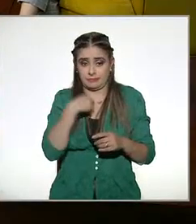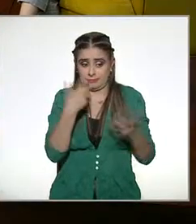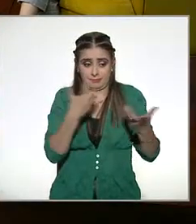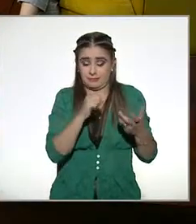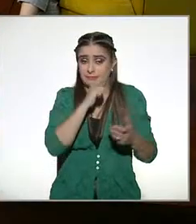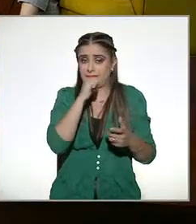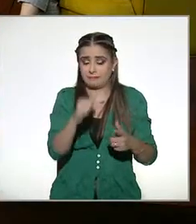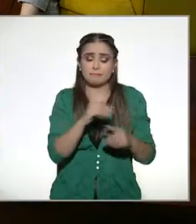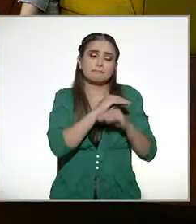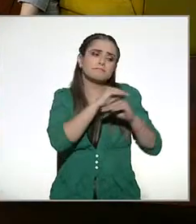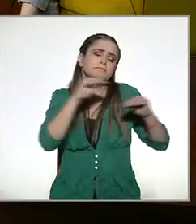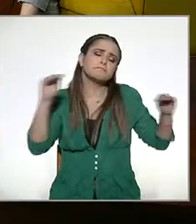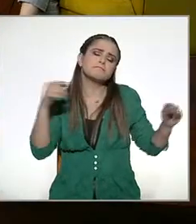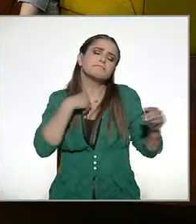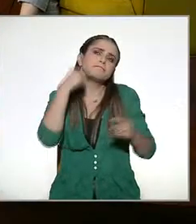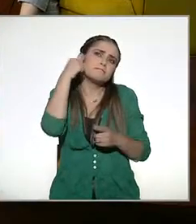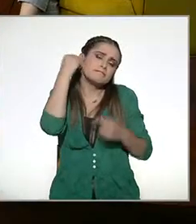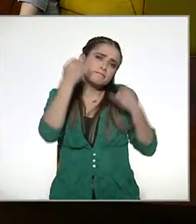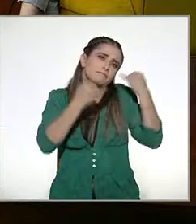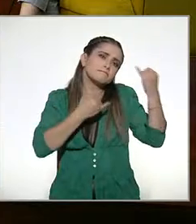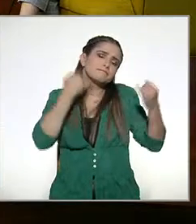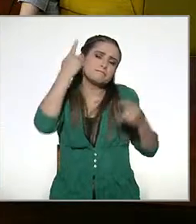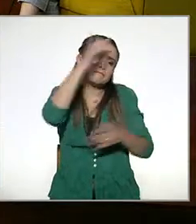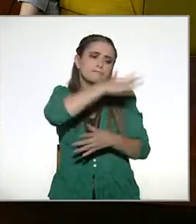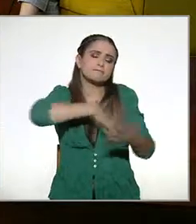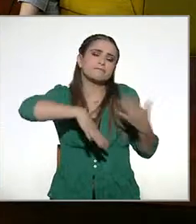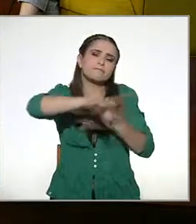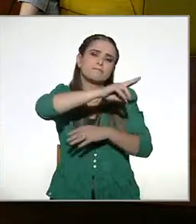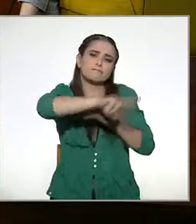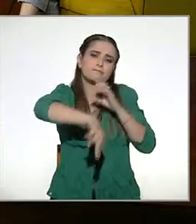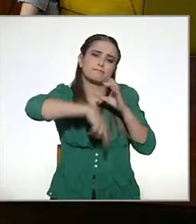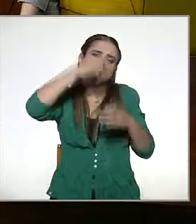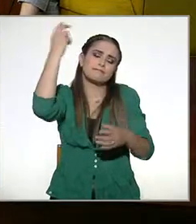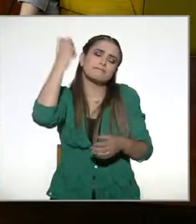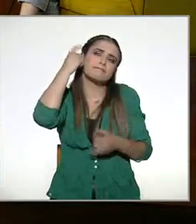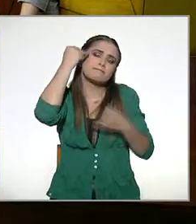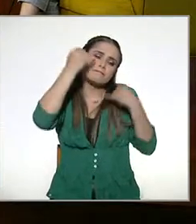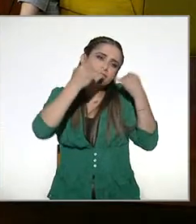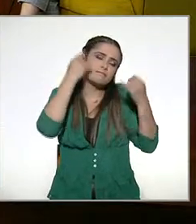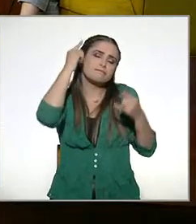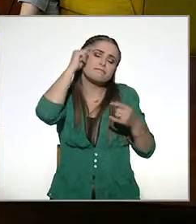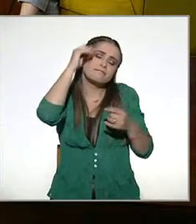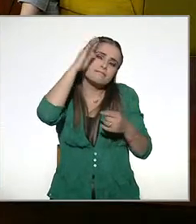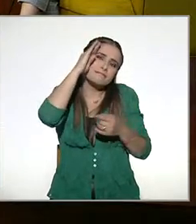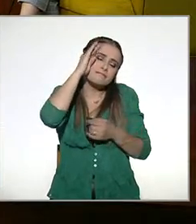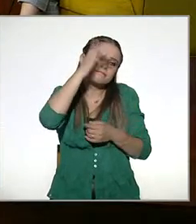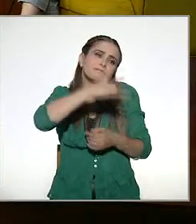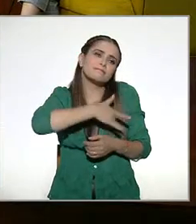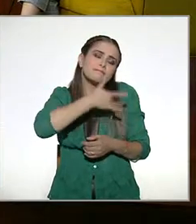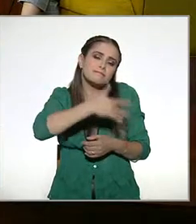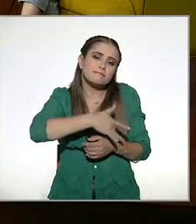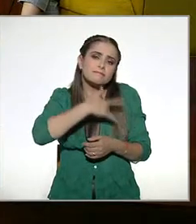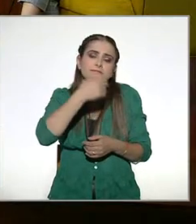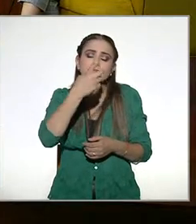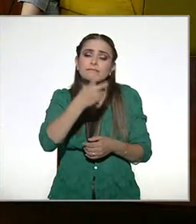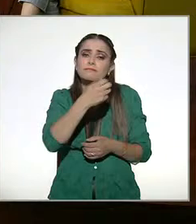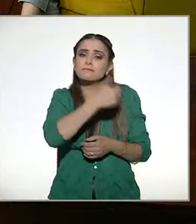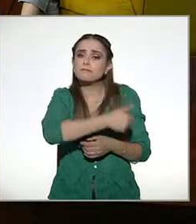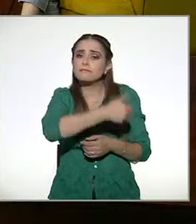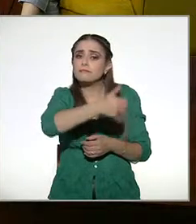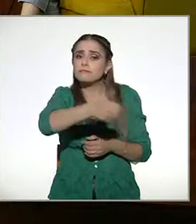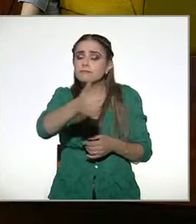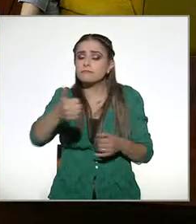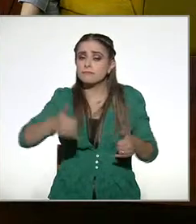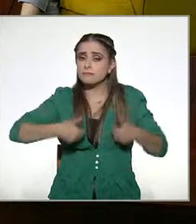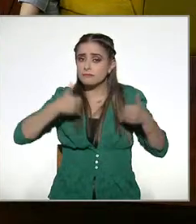de que pase nada es hacer un vacío por ejemplo a este voraz mundo donde todo tiene que ser productividad y en el caso del adolescente la nada